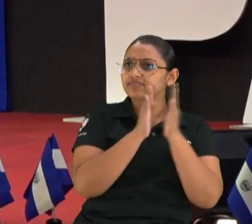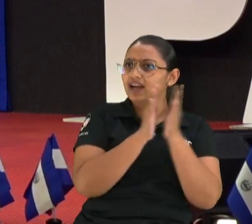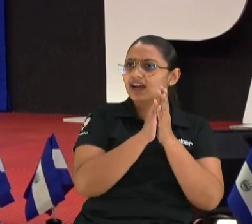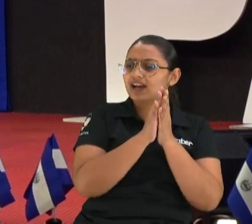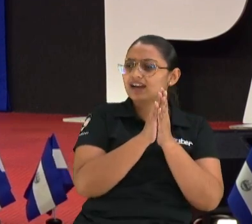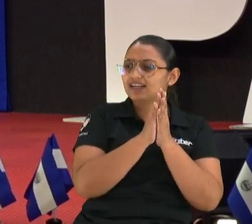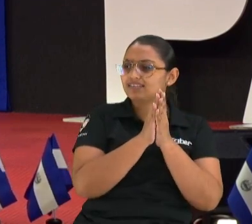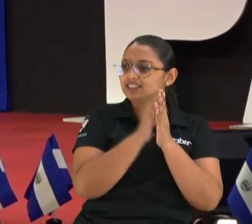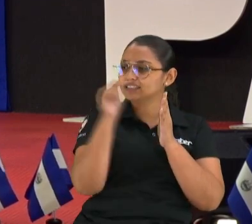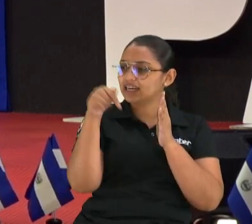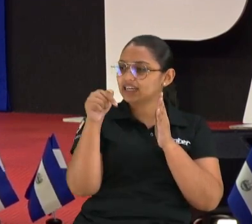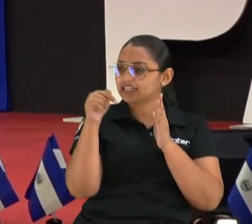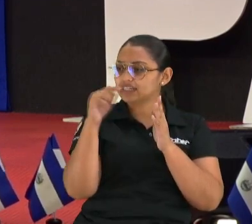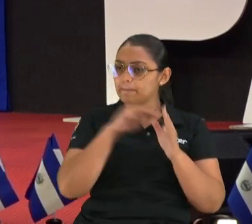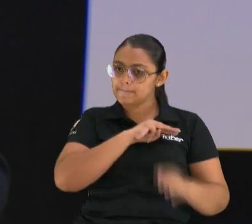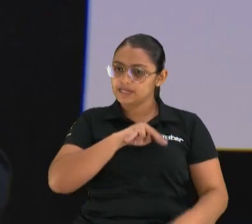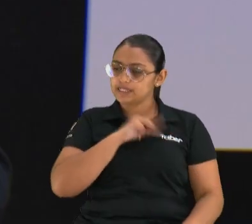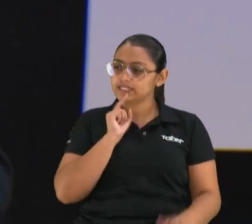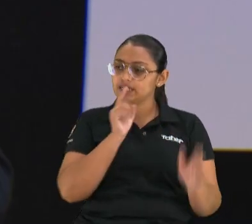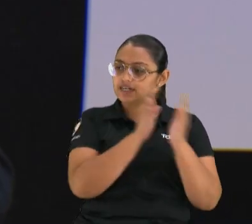con la Banda el día de hoy